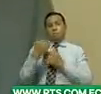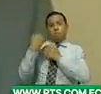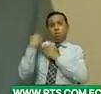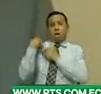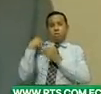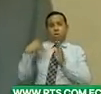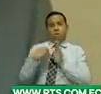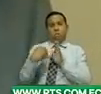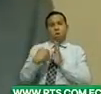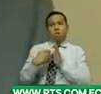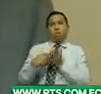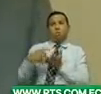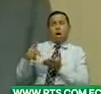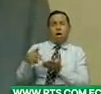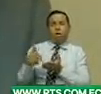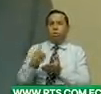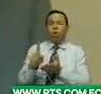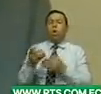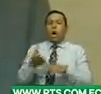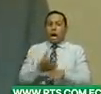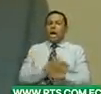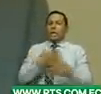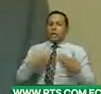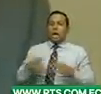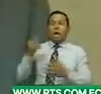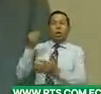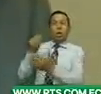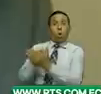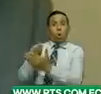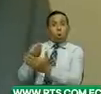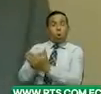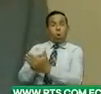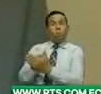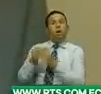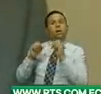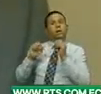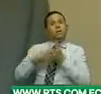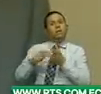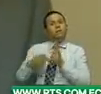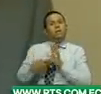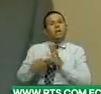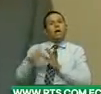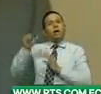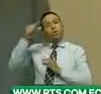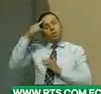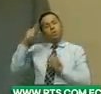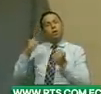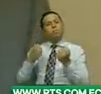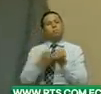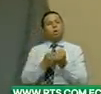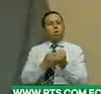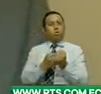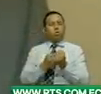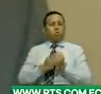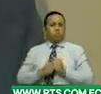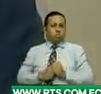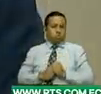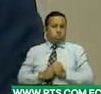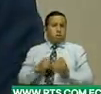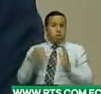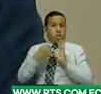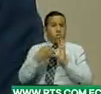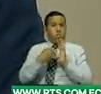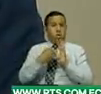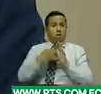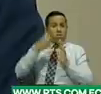Vale citar que un proceso de inmunización operado por las compañías tiene una afectación de IVA al 0%. Con